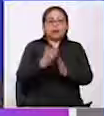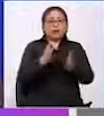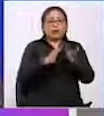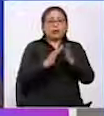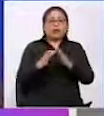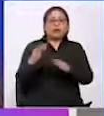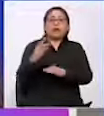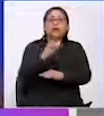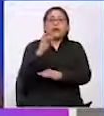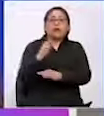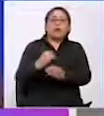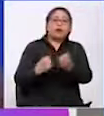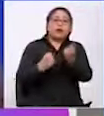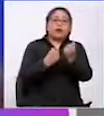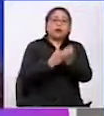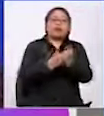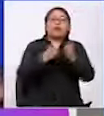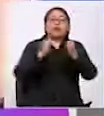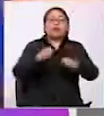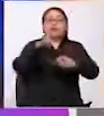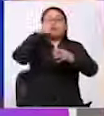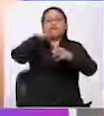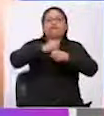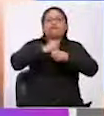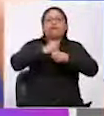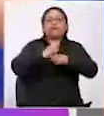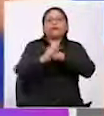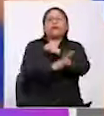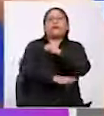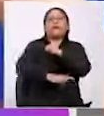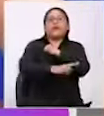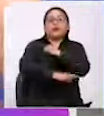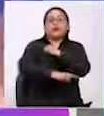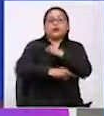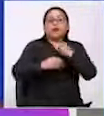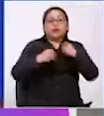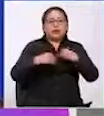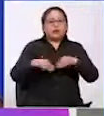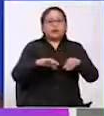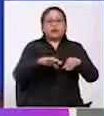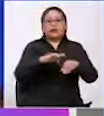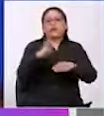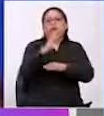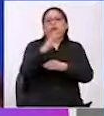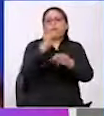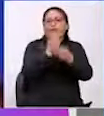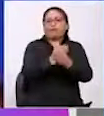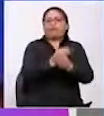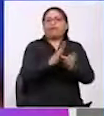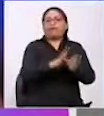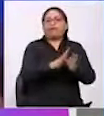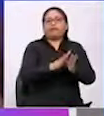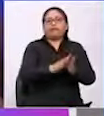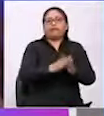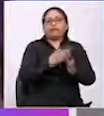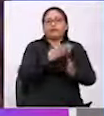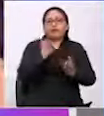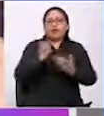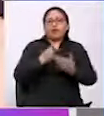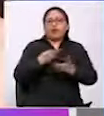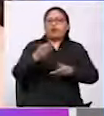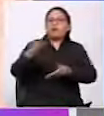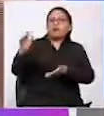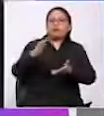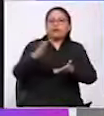que nos apoye, porque es un emprendimiento nacional hecho en Bolivia, que estamos haciendo mejor que el producto importado.